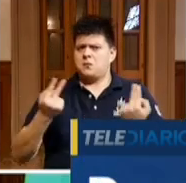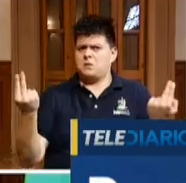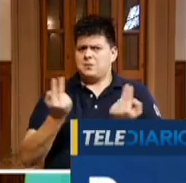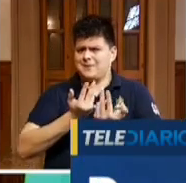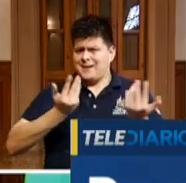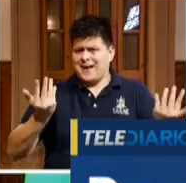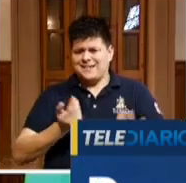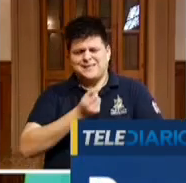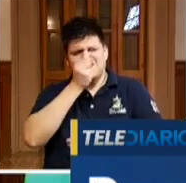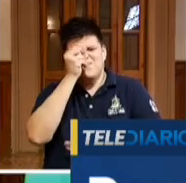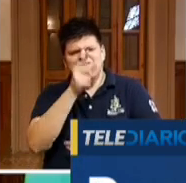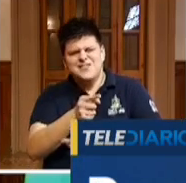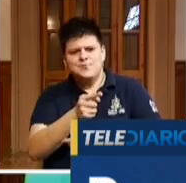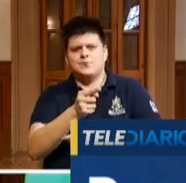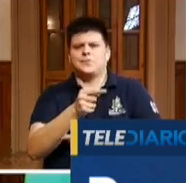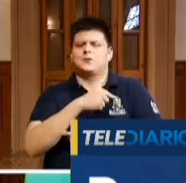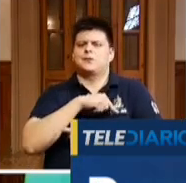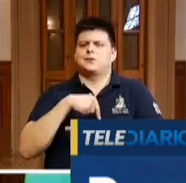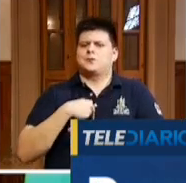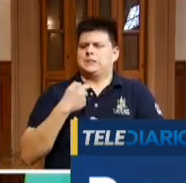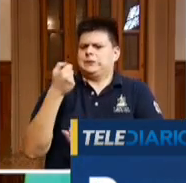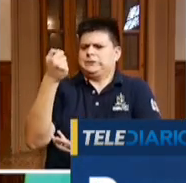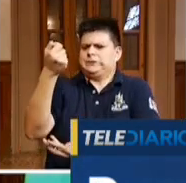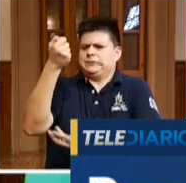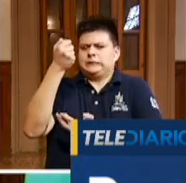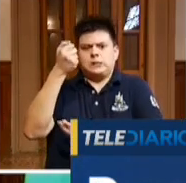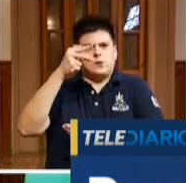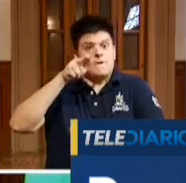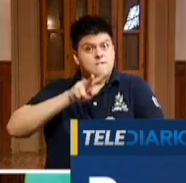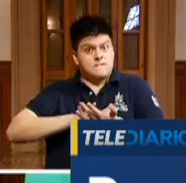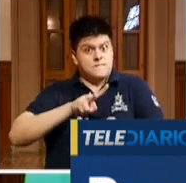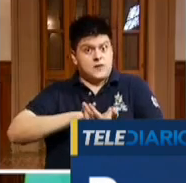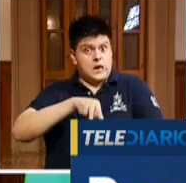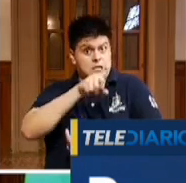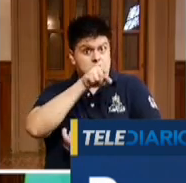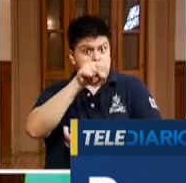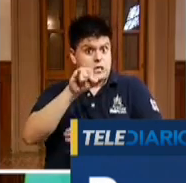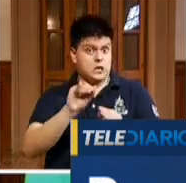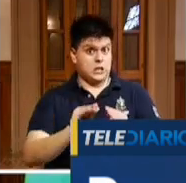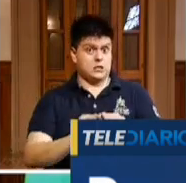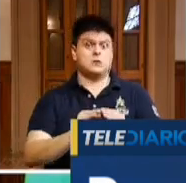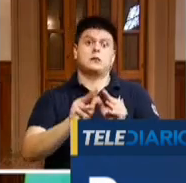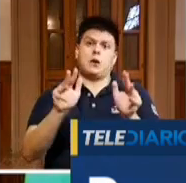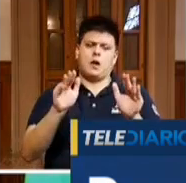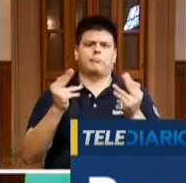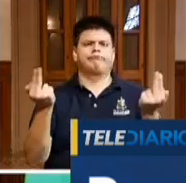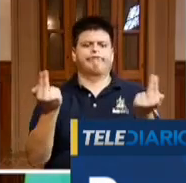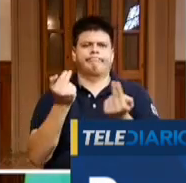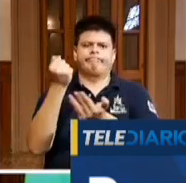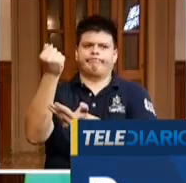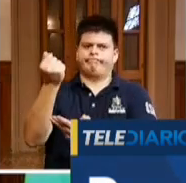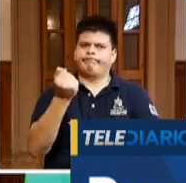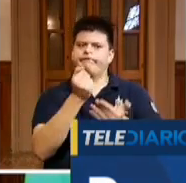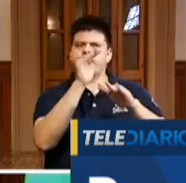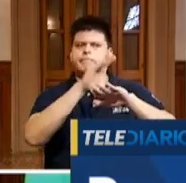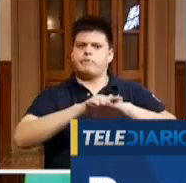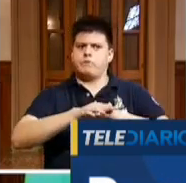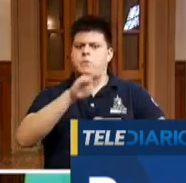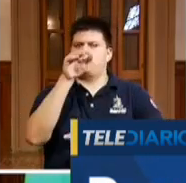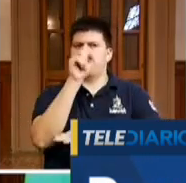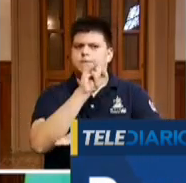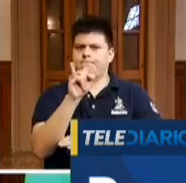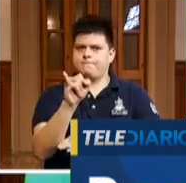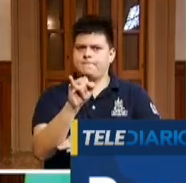eso que ese recurso es valioso, obviamente. Se va a necesitar más recurso,